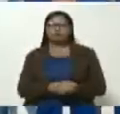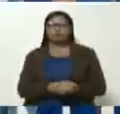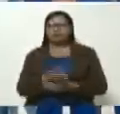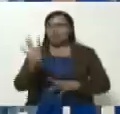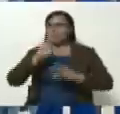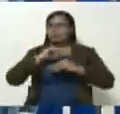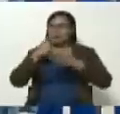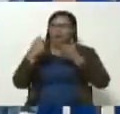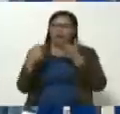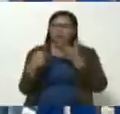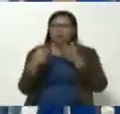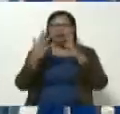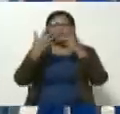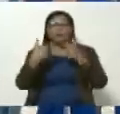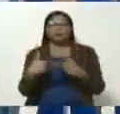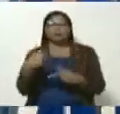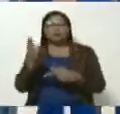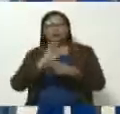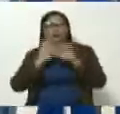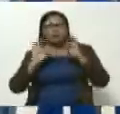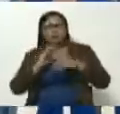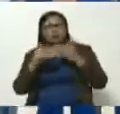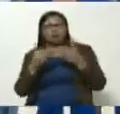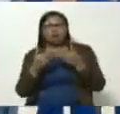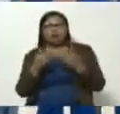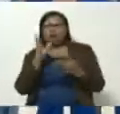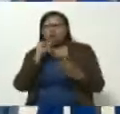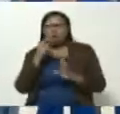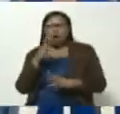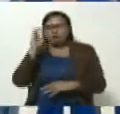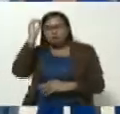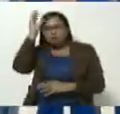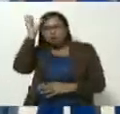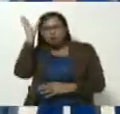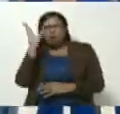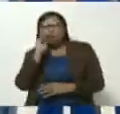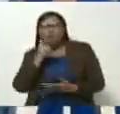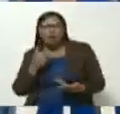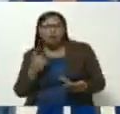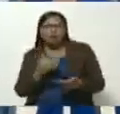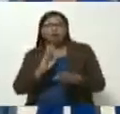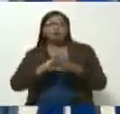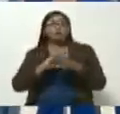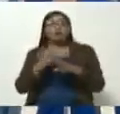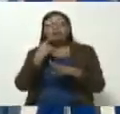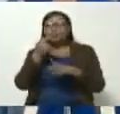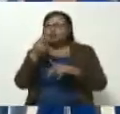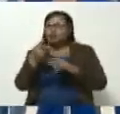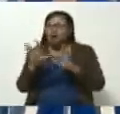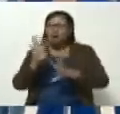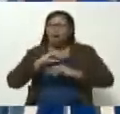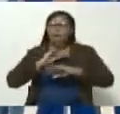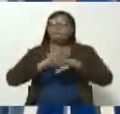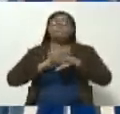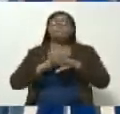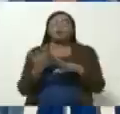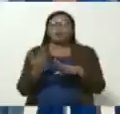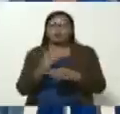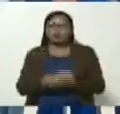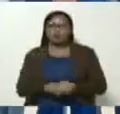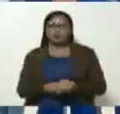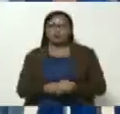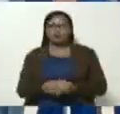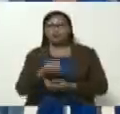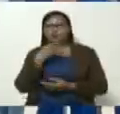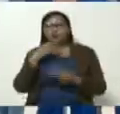apropiaron de una empresa sin tener las facultades. ¿Por qué te digo se apropiaron? Porque